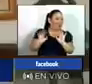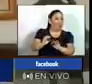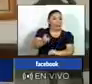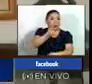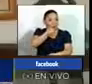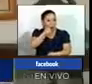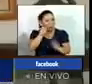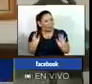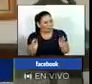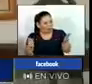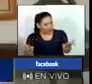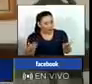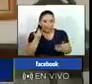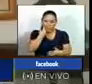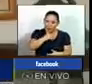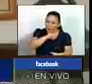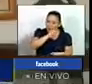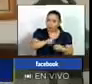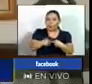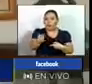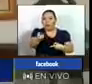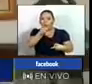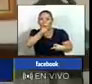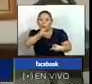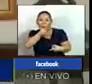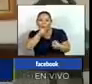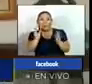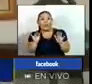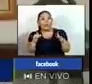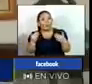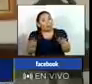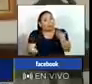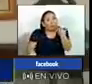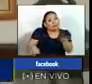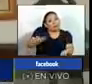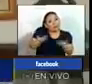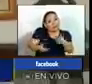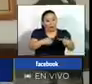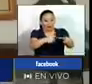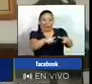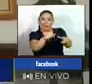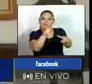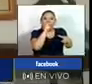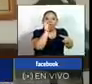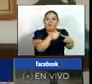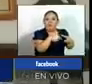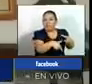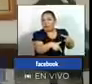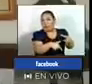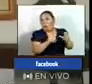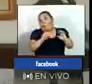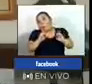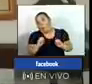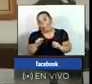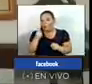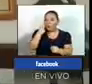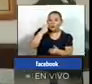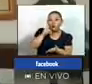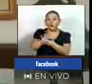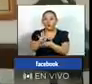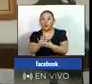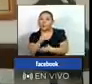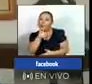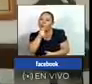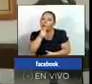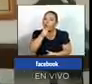Entre las causas tenemos alimentarias, estas pueden ser por alimentos en mal estado, alimentos de dosa procedencia o